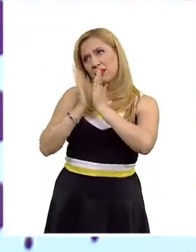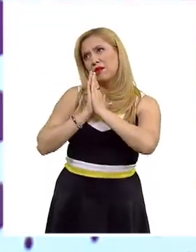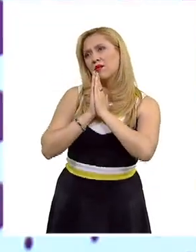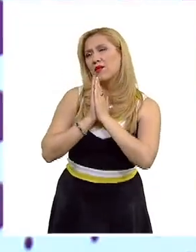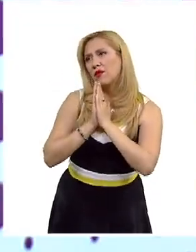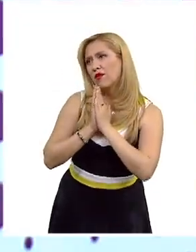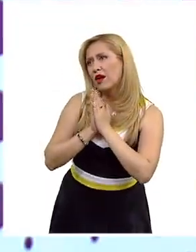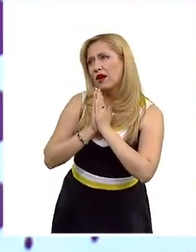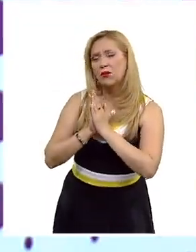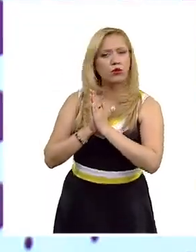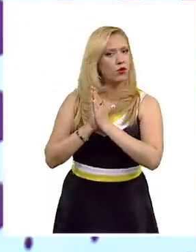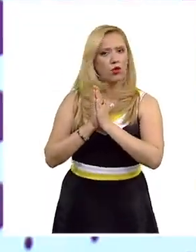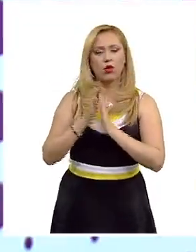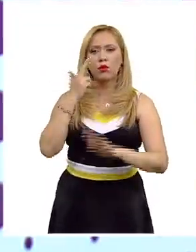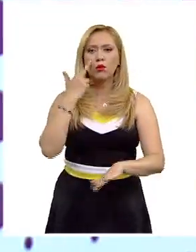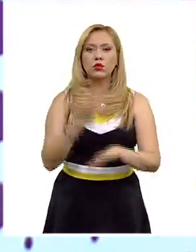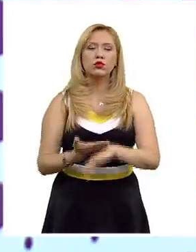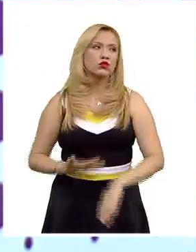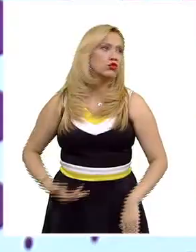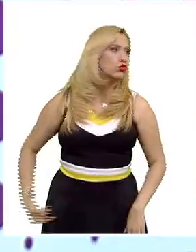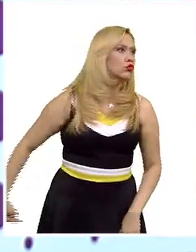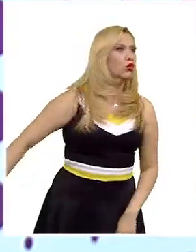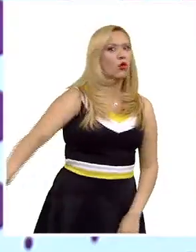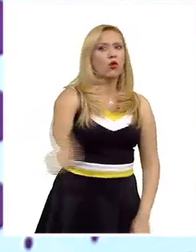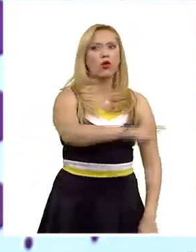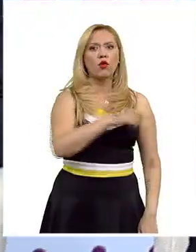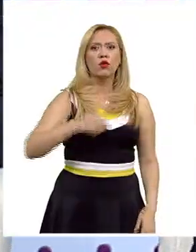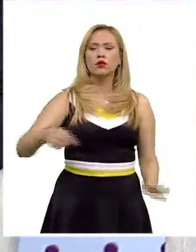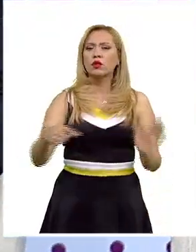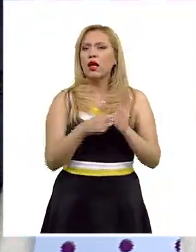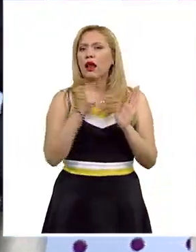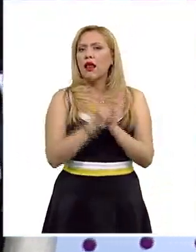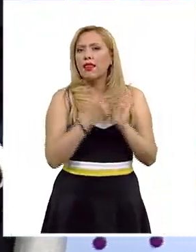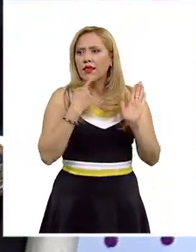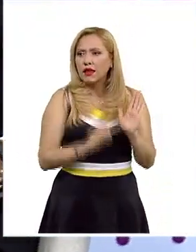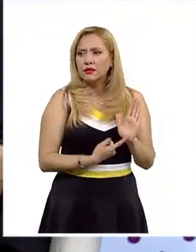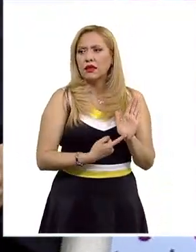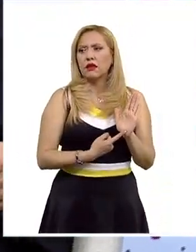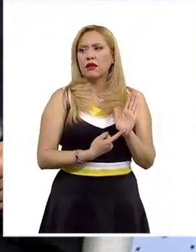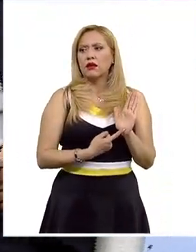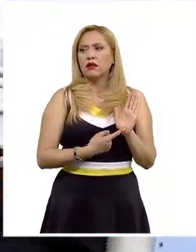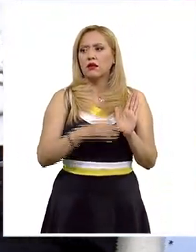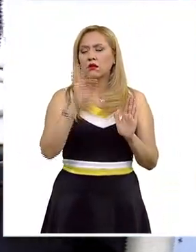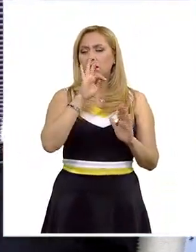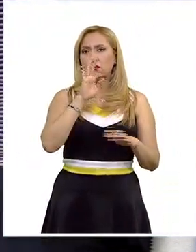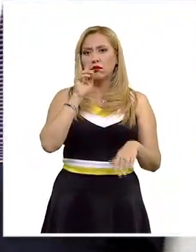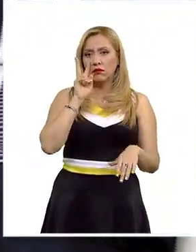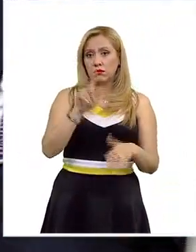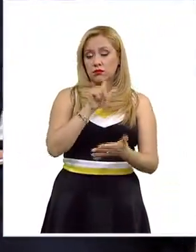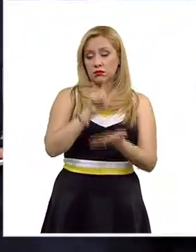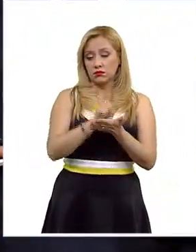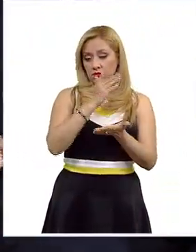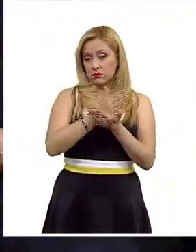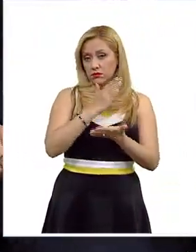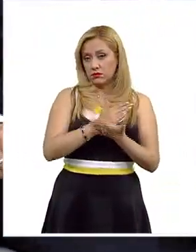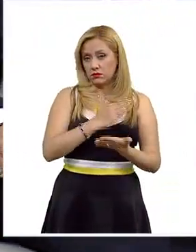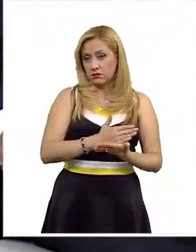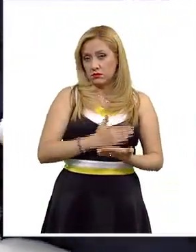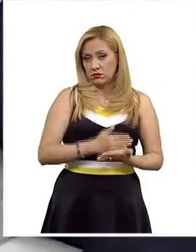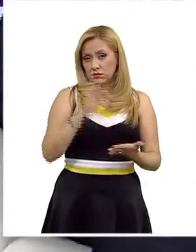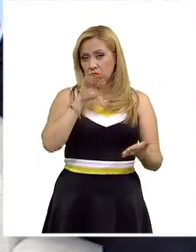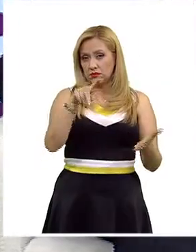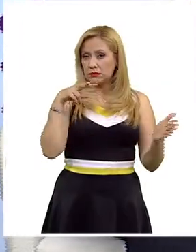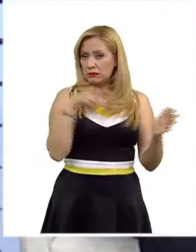es una responsabilidad social y jurídica. Si realmente le siguiéramos la pista a todos los marcos jurídicos y quienes los